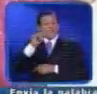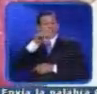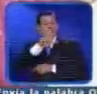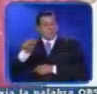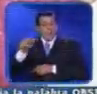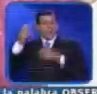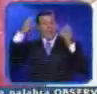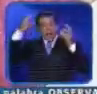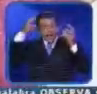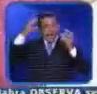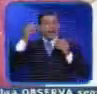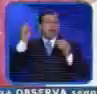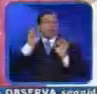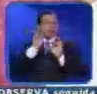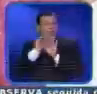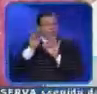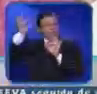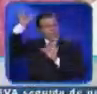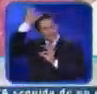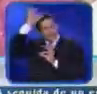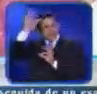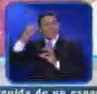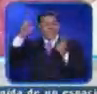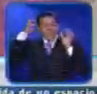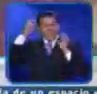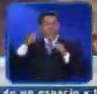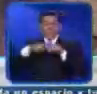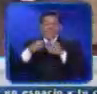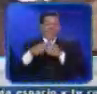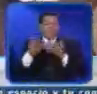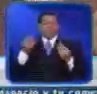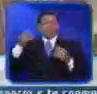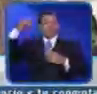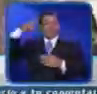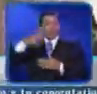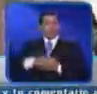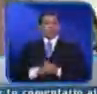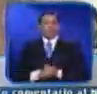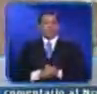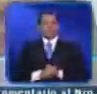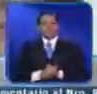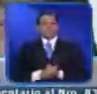hacerse una hidratación, si el cabello llega muy destruido del sol.